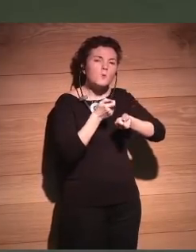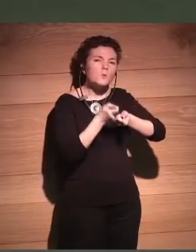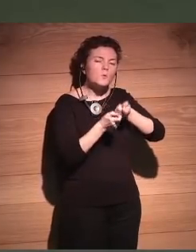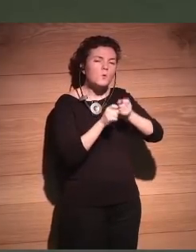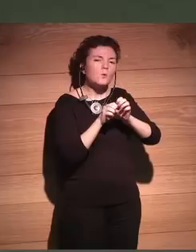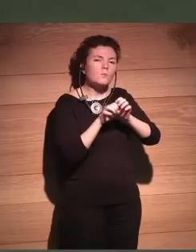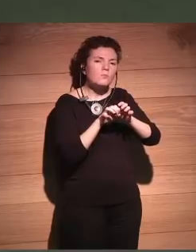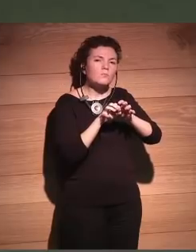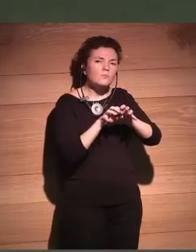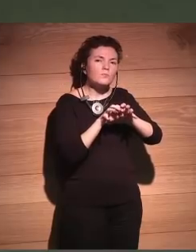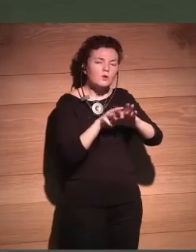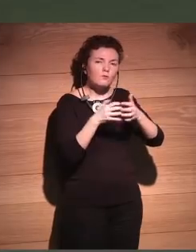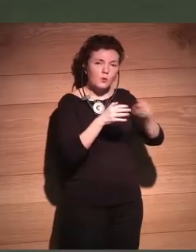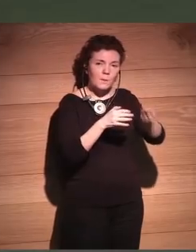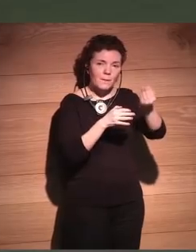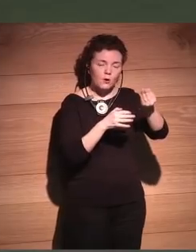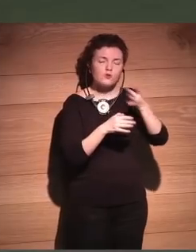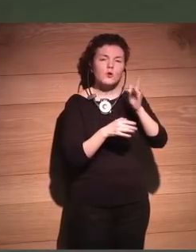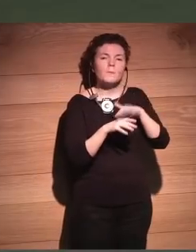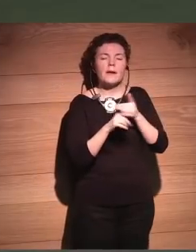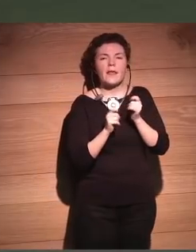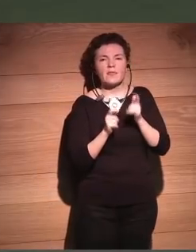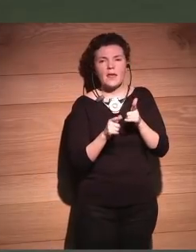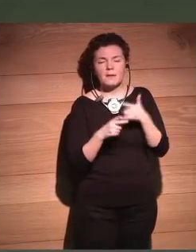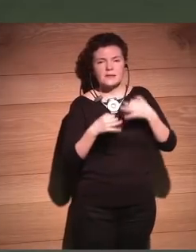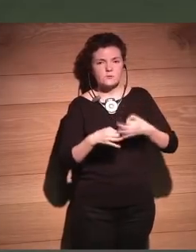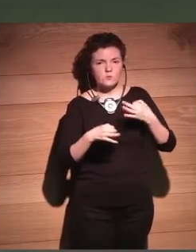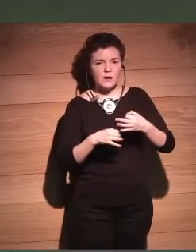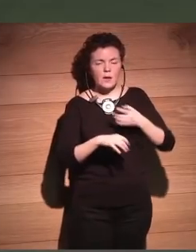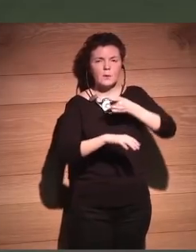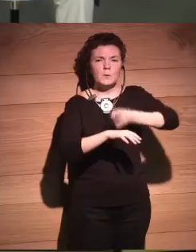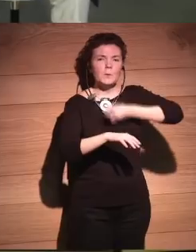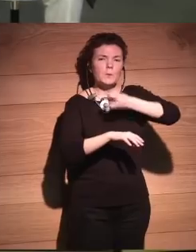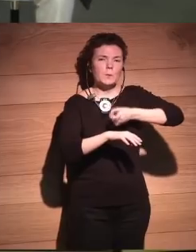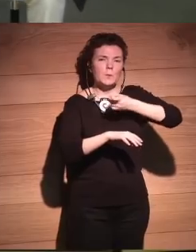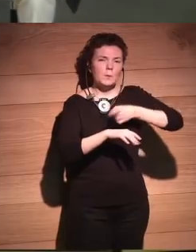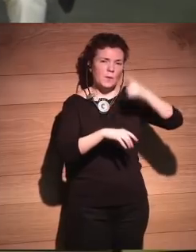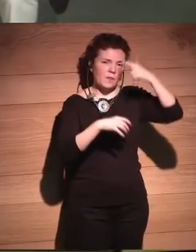es simplemente para suministrar el componente y asegurarse de que permanezca allí durante más tiempo.